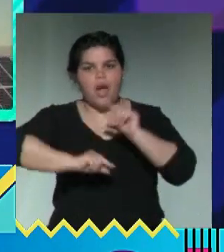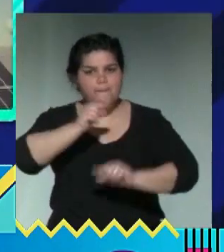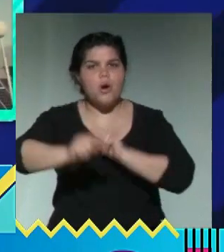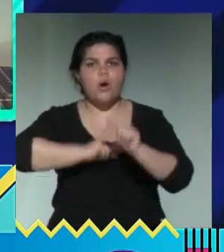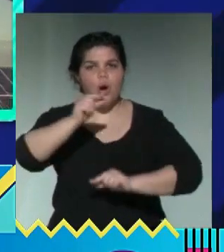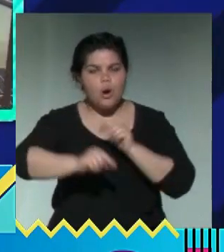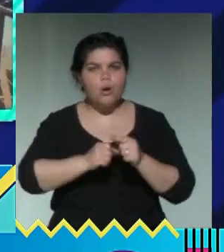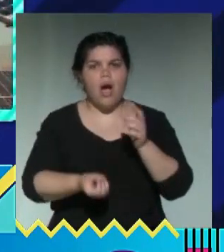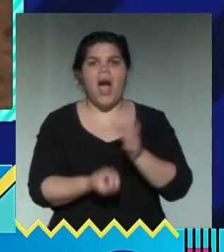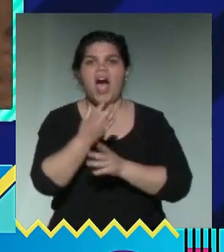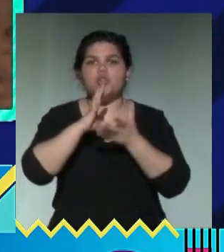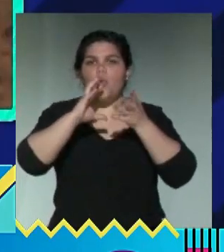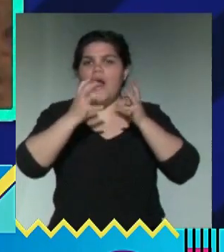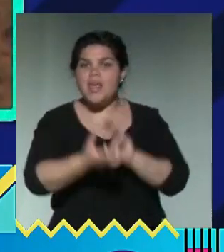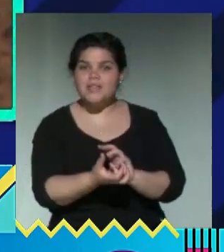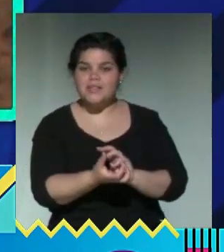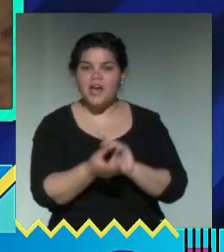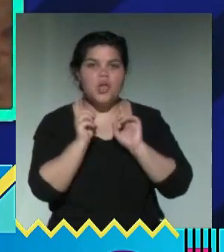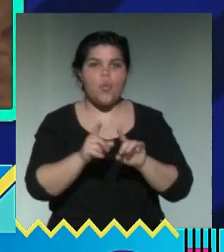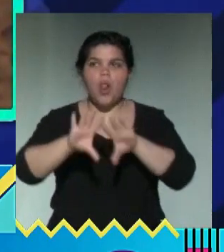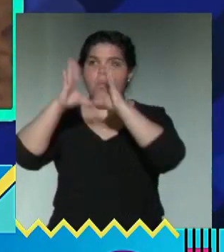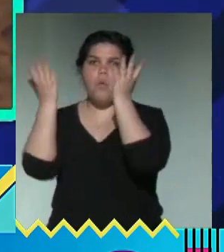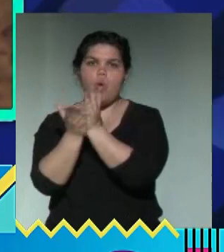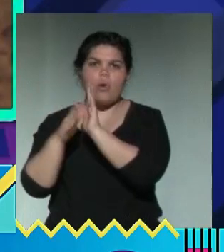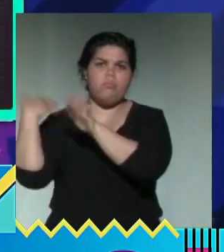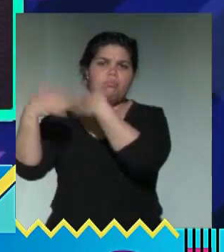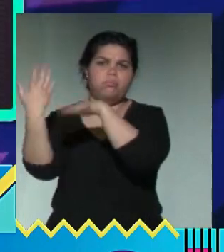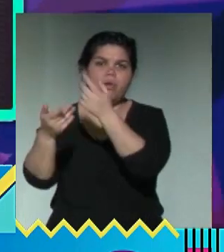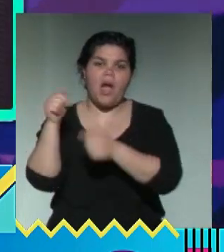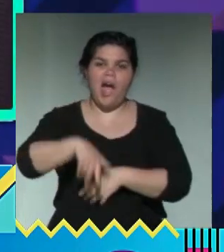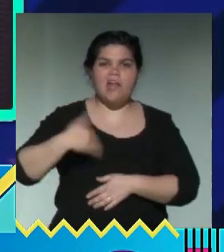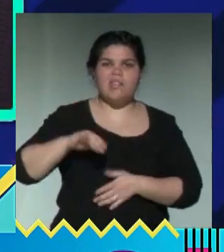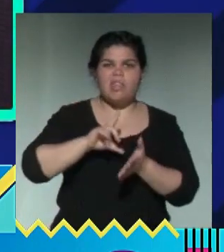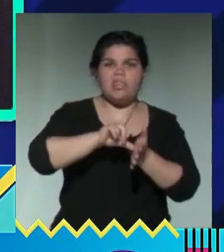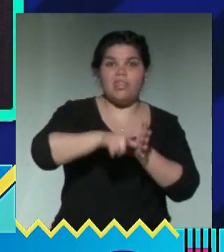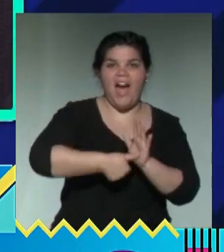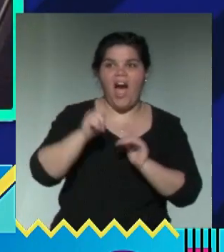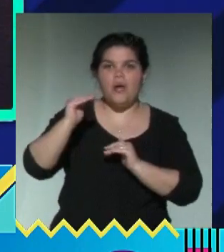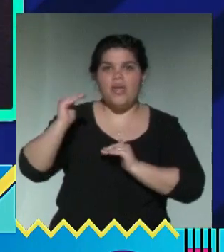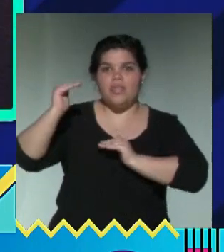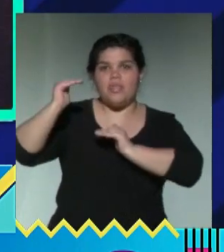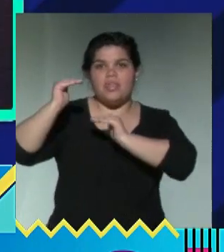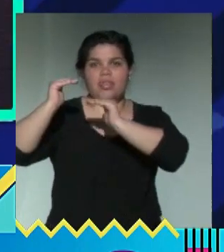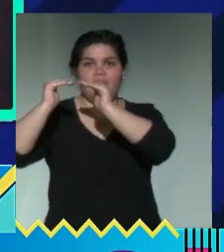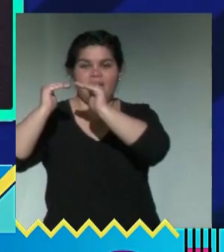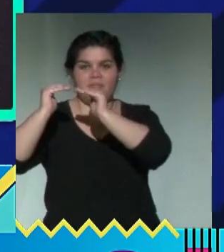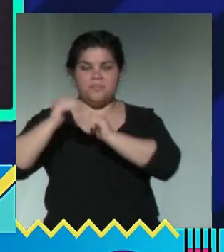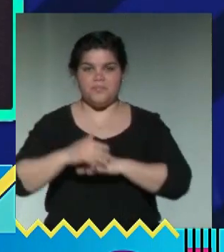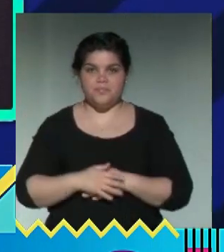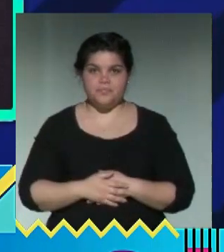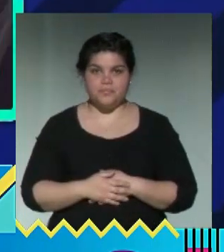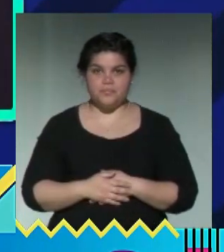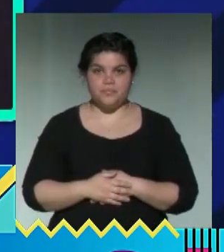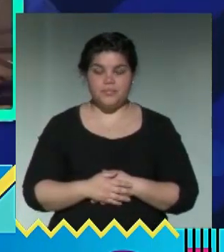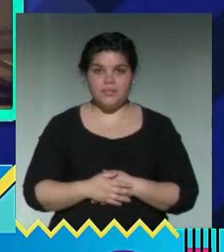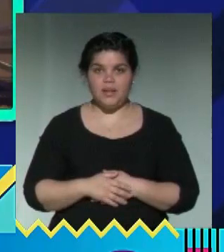alguna manera una deuda que tenía con el resto del mundo en cuanto a lo que es el desarrollo de las energías renovables. Bien. Emilio, ¿y en qué